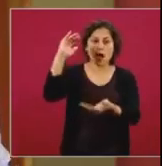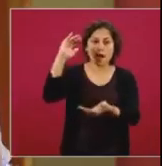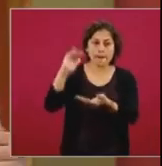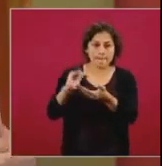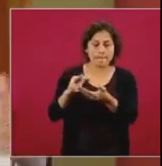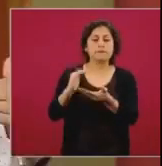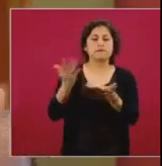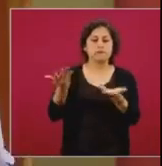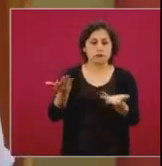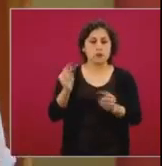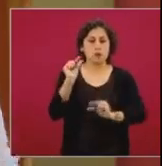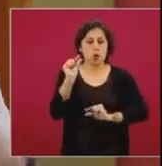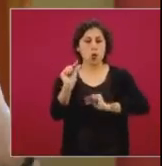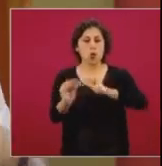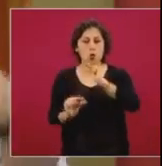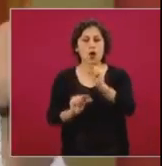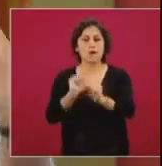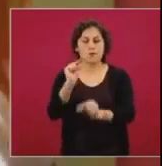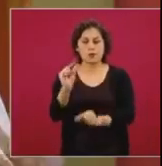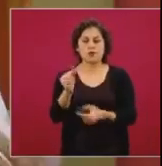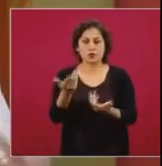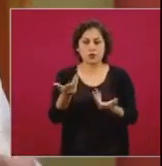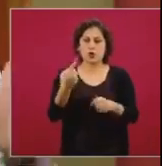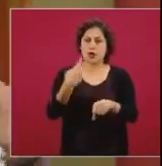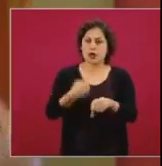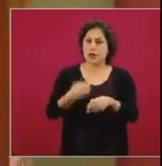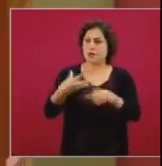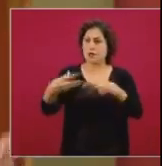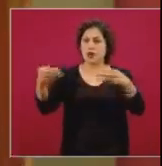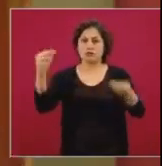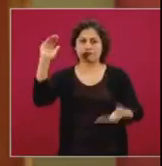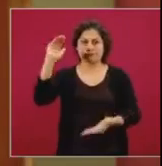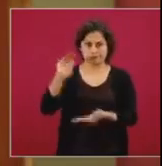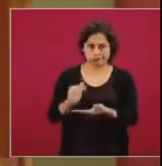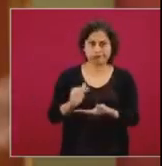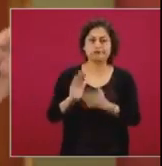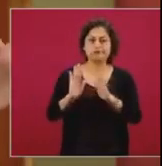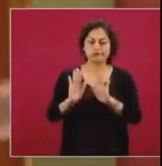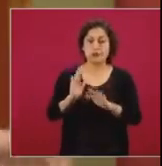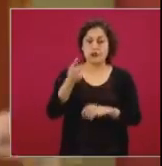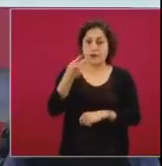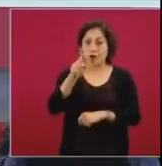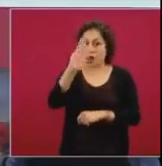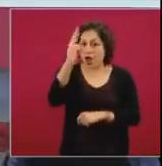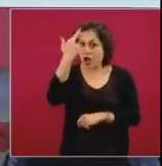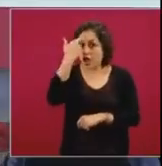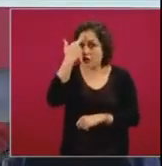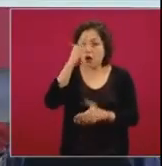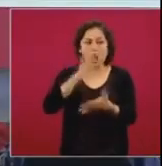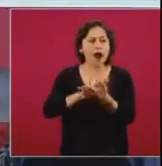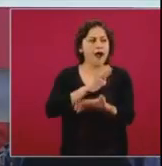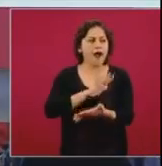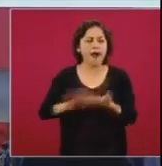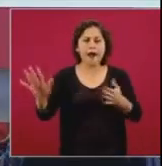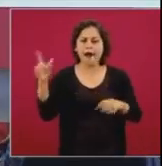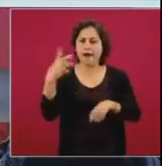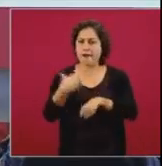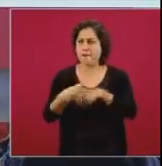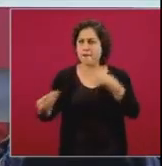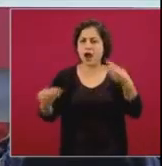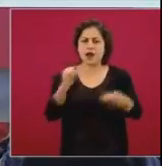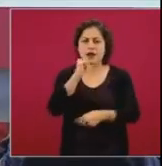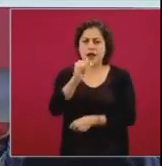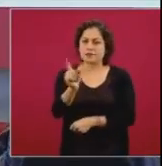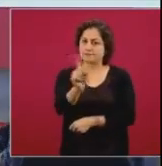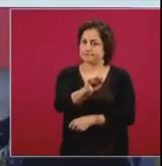COVID, también va disminuyendo el riesgo de enfermar, pero recordemos, no es cero. Esta esperanza la tienen para llegar al lugar en donde